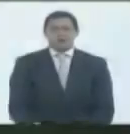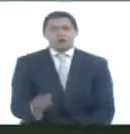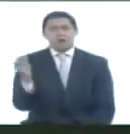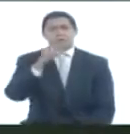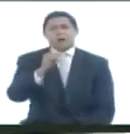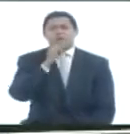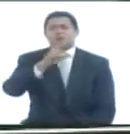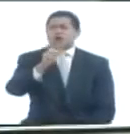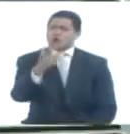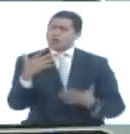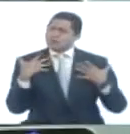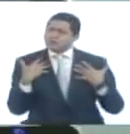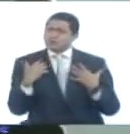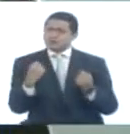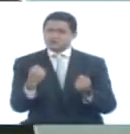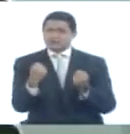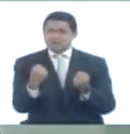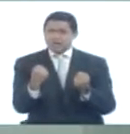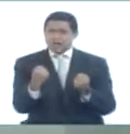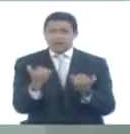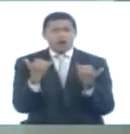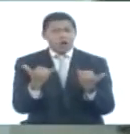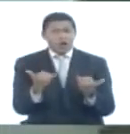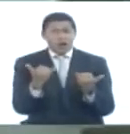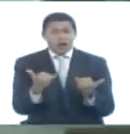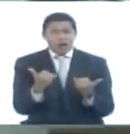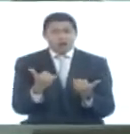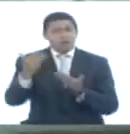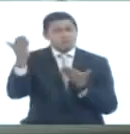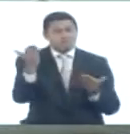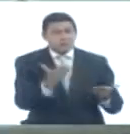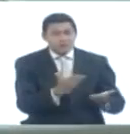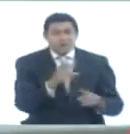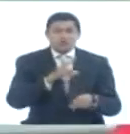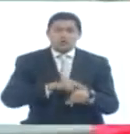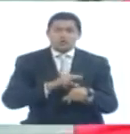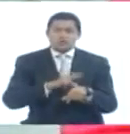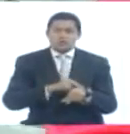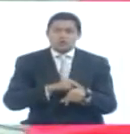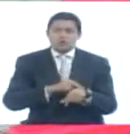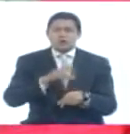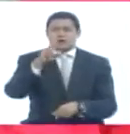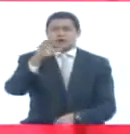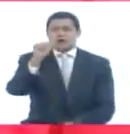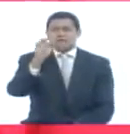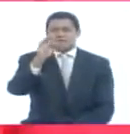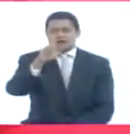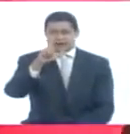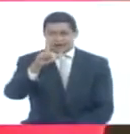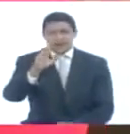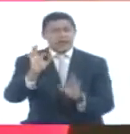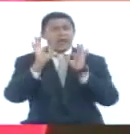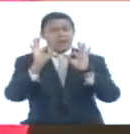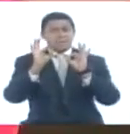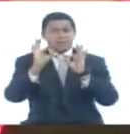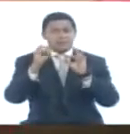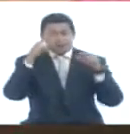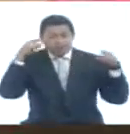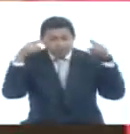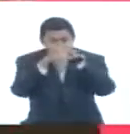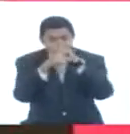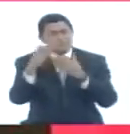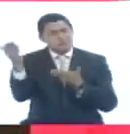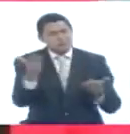Seguimos con más de Noticias Globovisión Salud y en este momento le damos la bienvenida al programa al doctor Rafael Rivas, especialista en estrabismo.